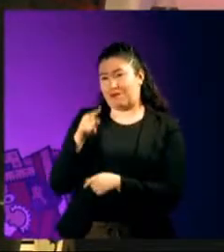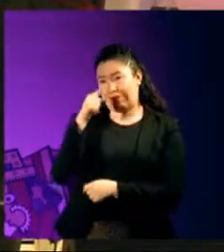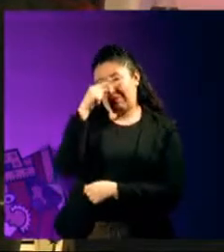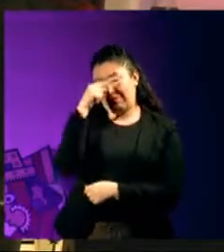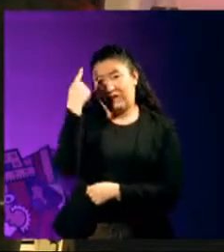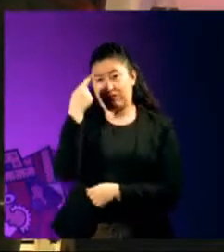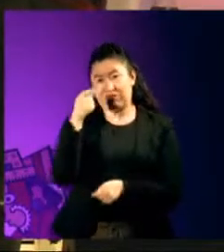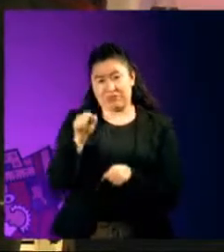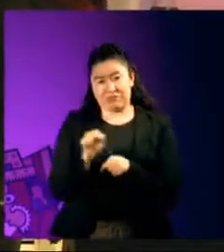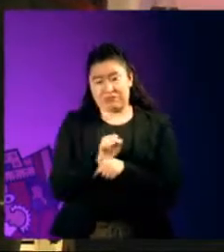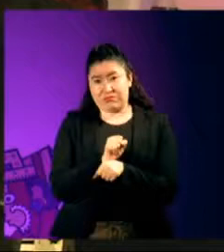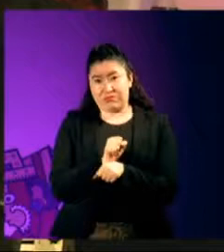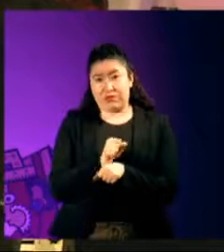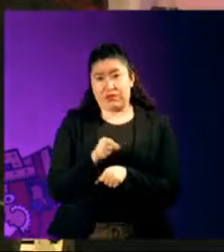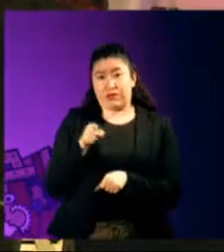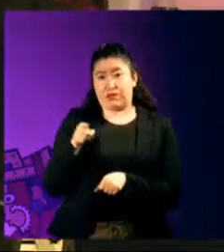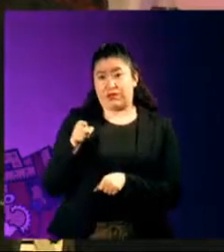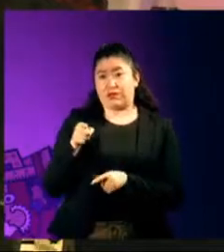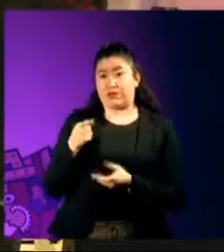consciente